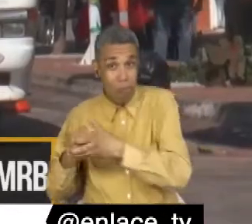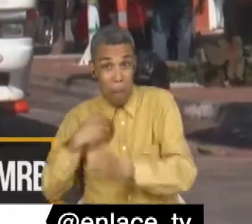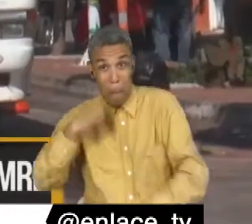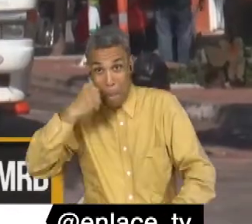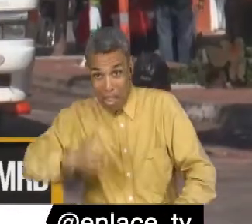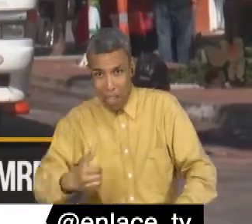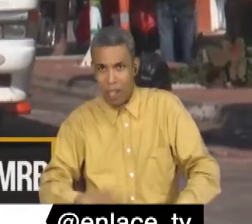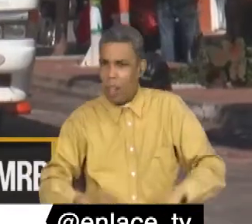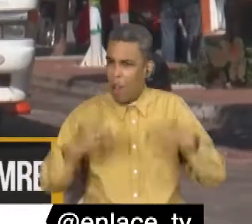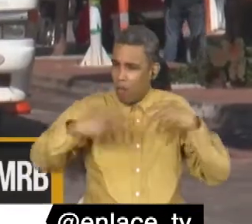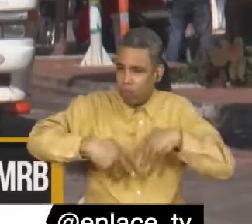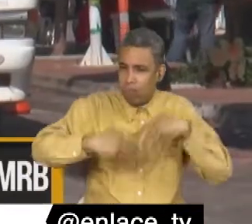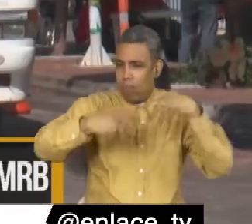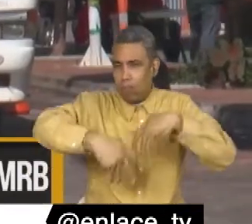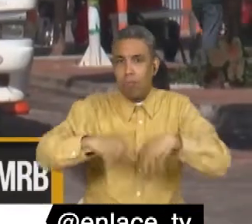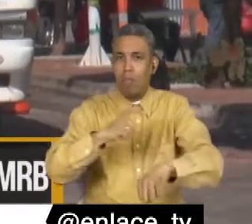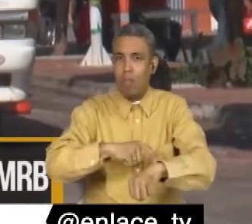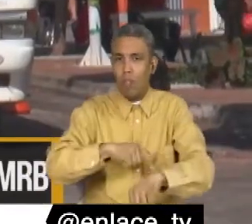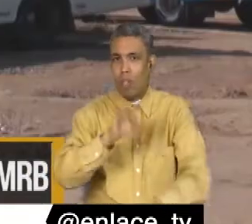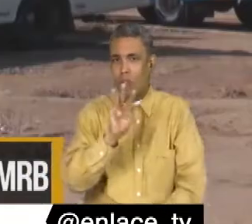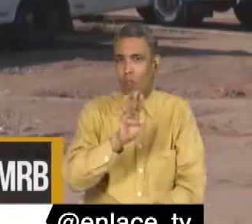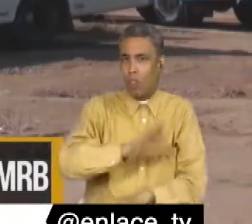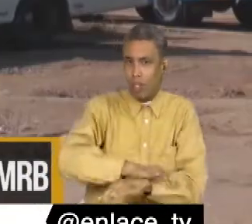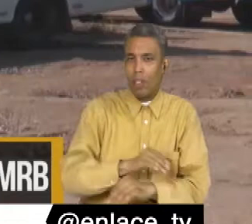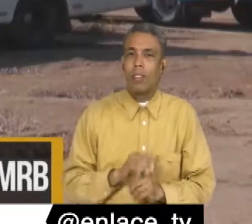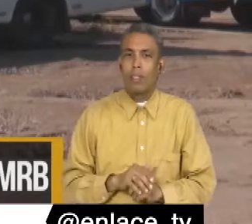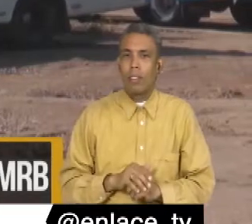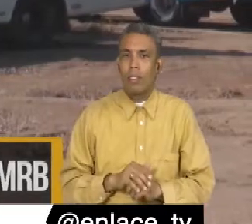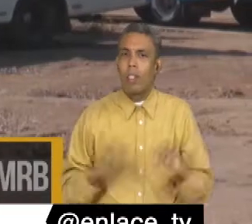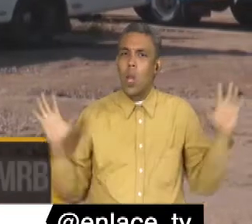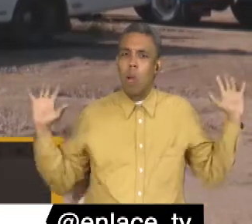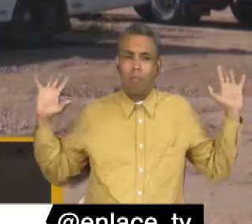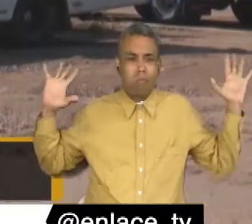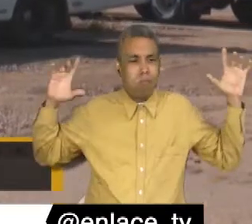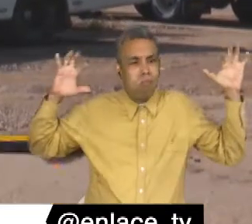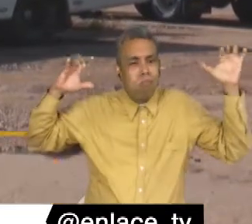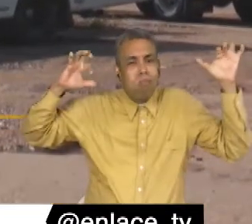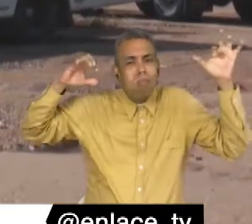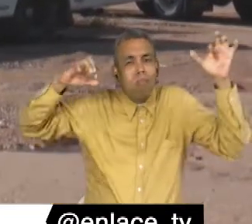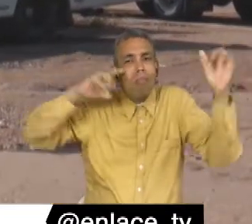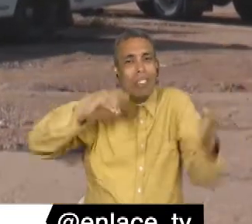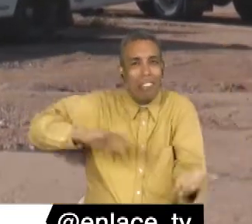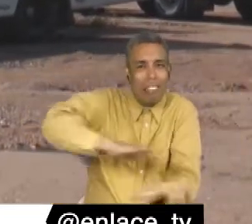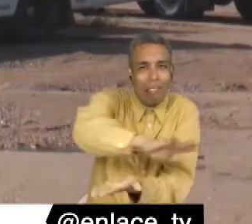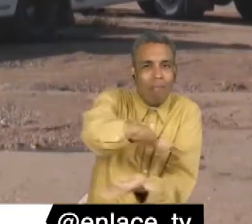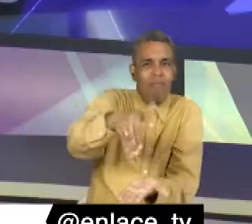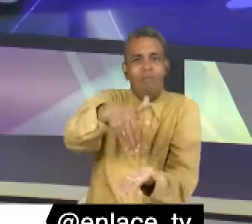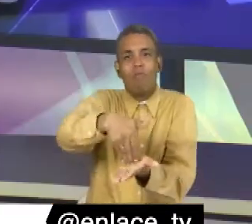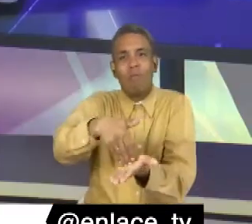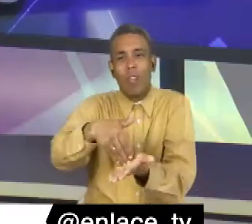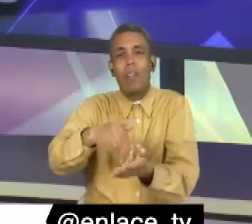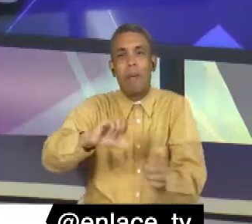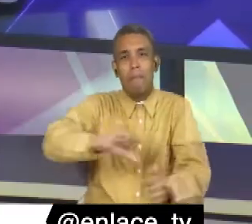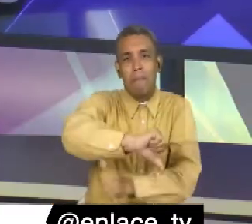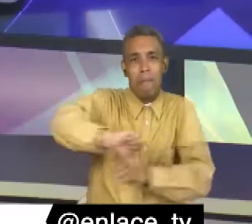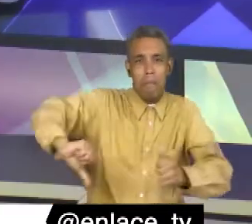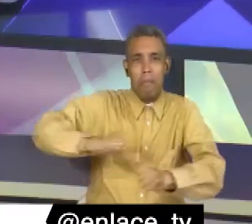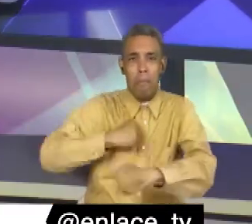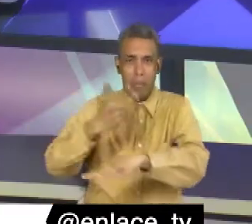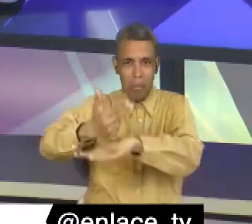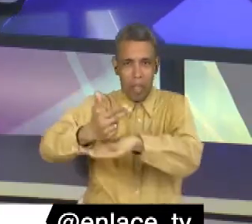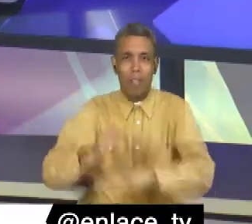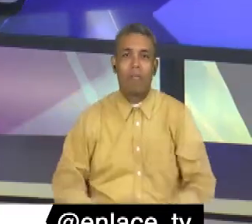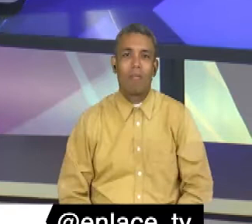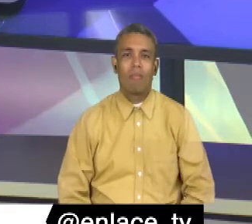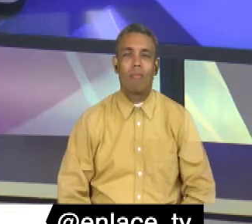que se realizará desde las 4 de la tarde y cuyo punto de encuentro será el Parque Camilo Torres Restrepo. Y a